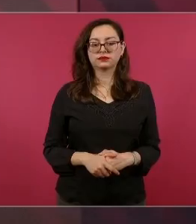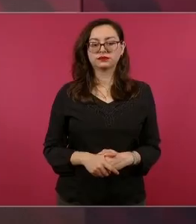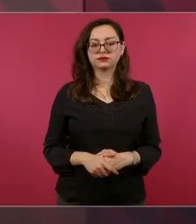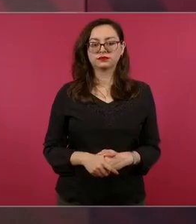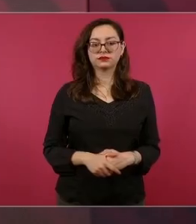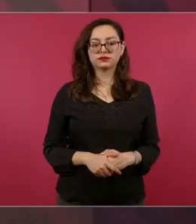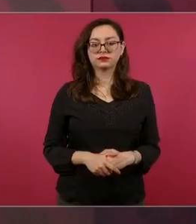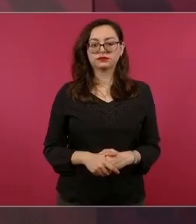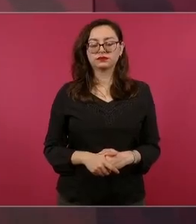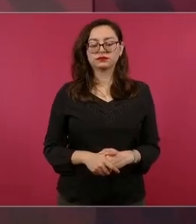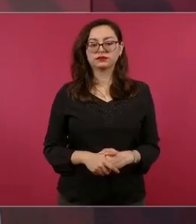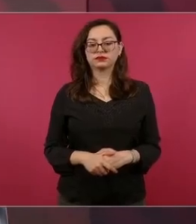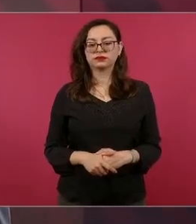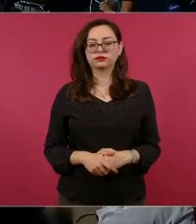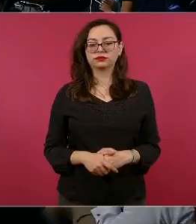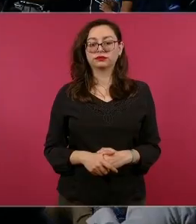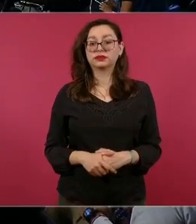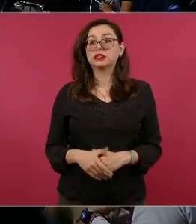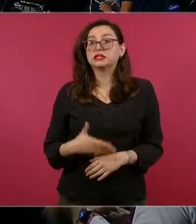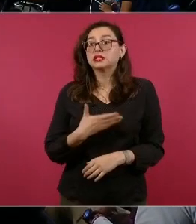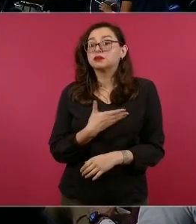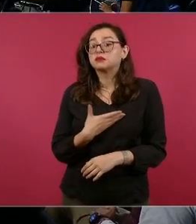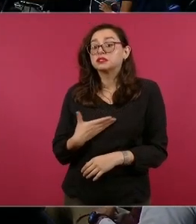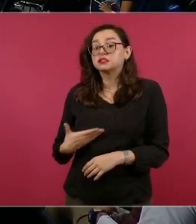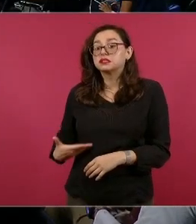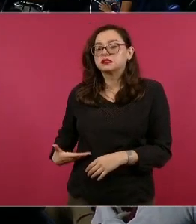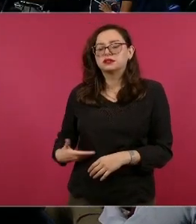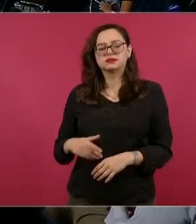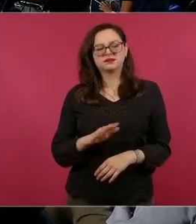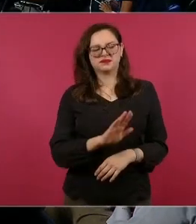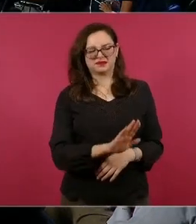Presidente. El primer ministro de Portugal.